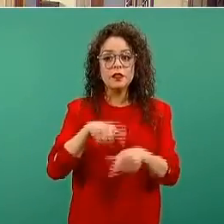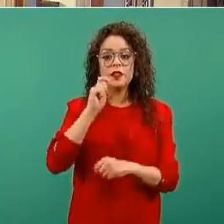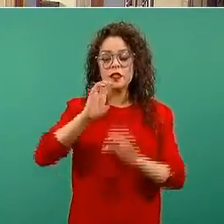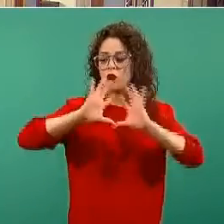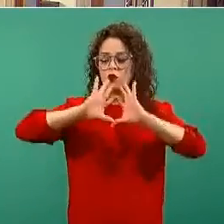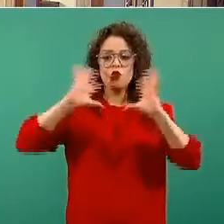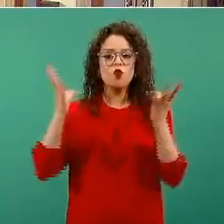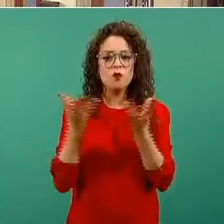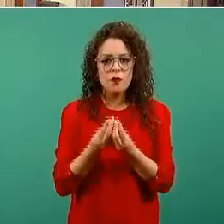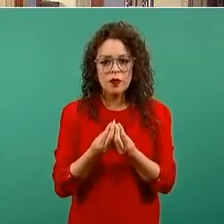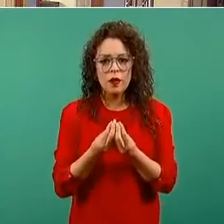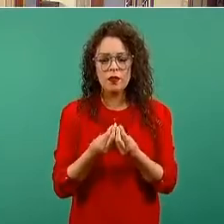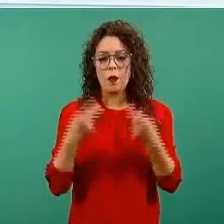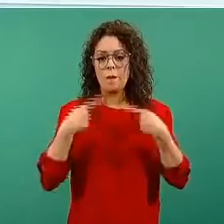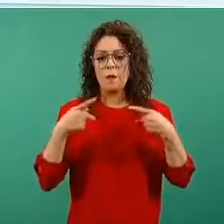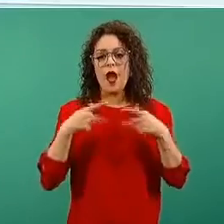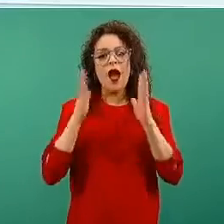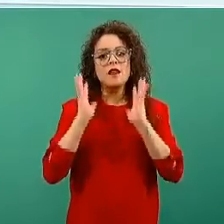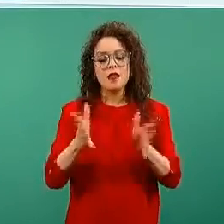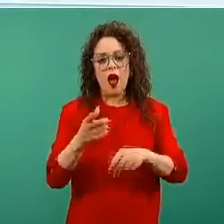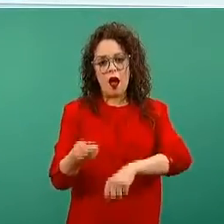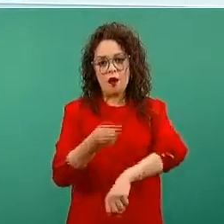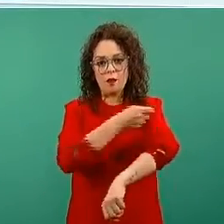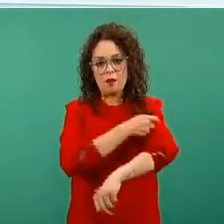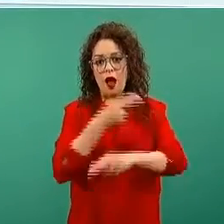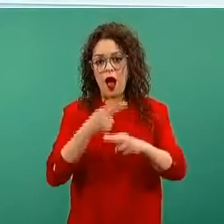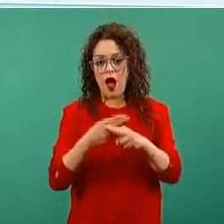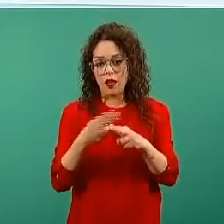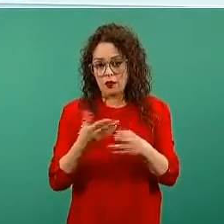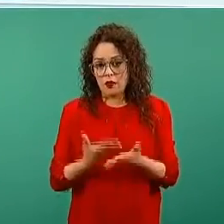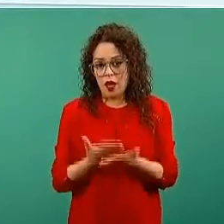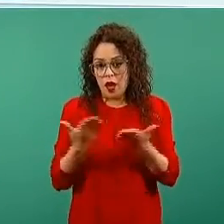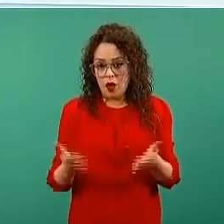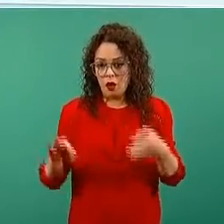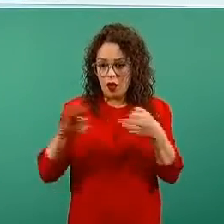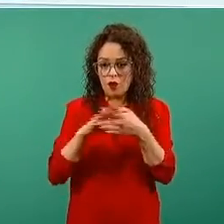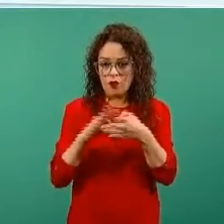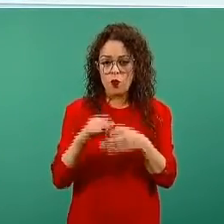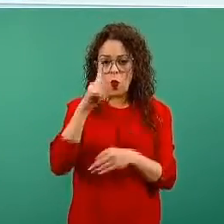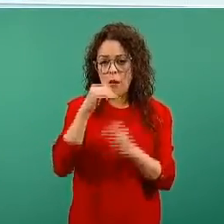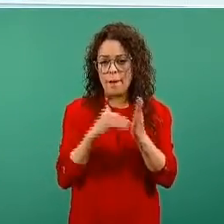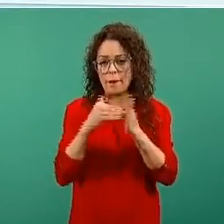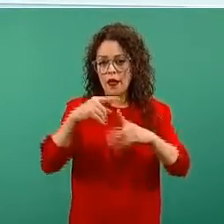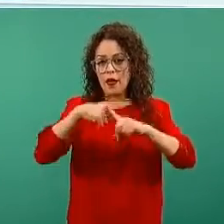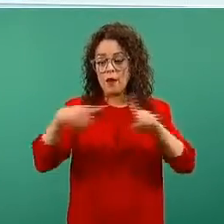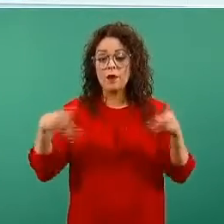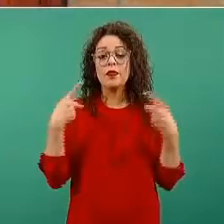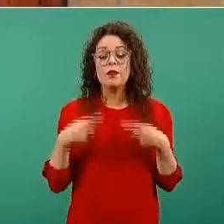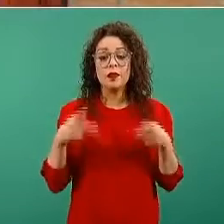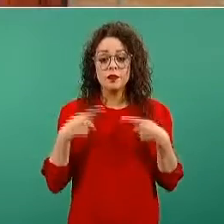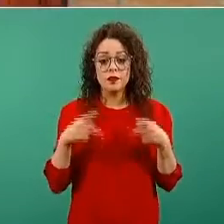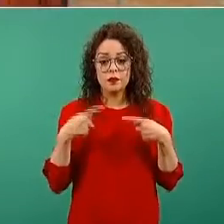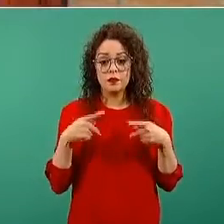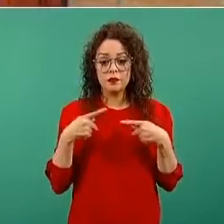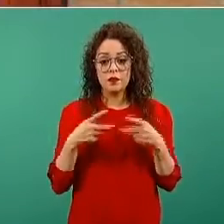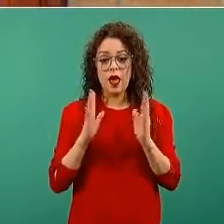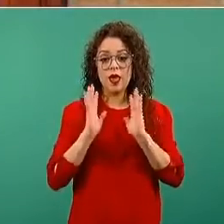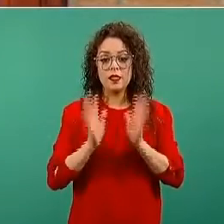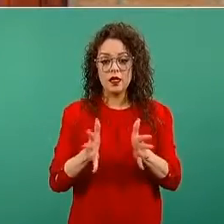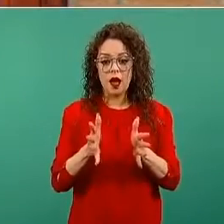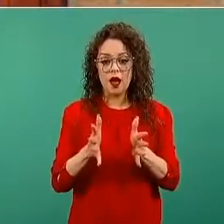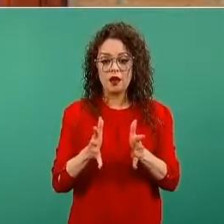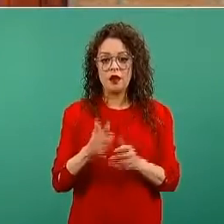de personas vacunadas hasta el momento, ya prácticamente acercándonos al 1,5 millones de personas que tienen o tendrían ya un